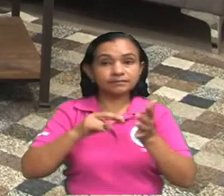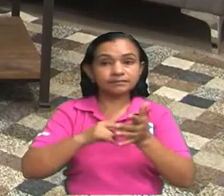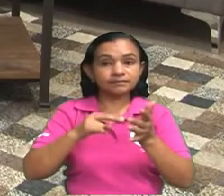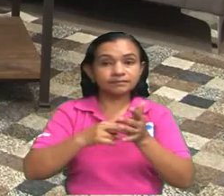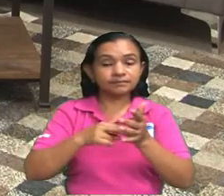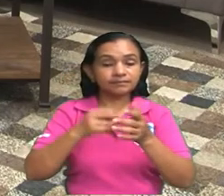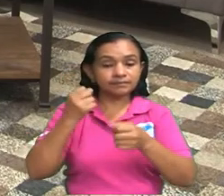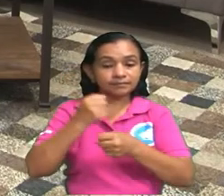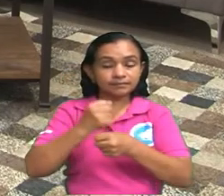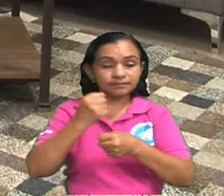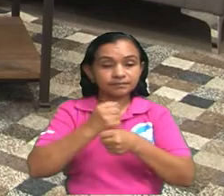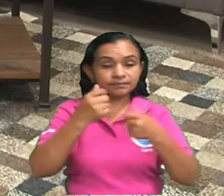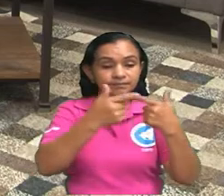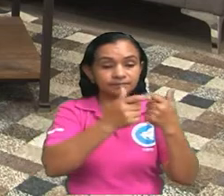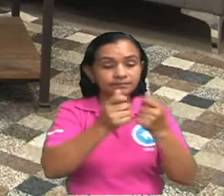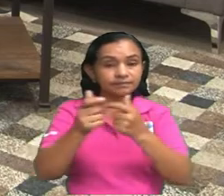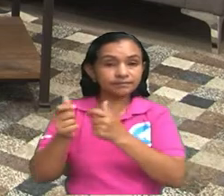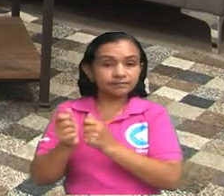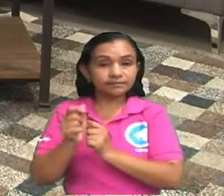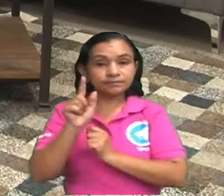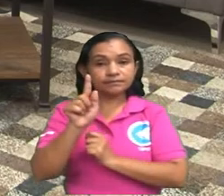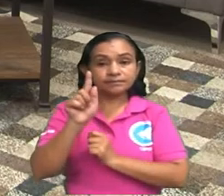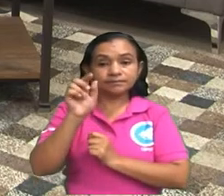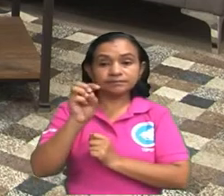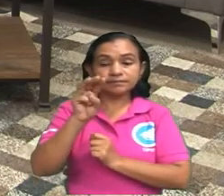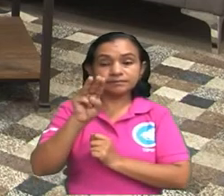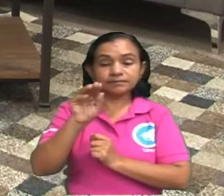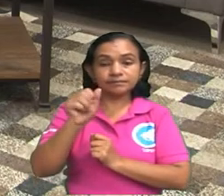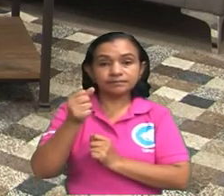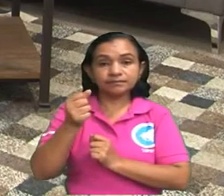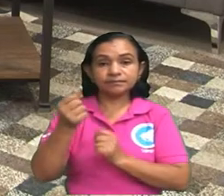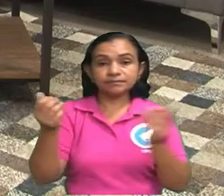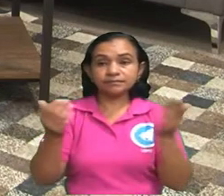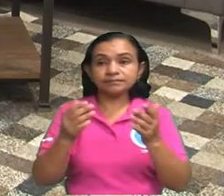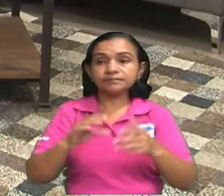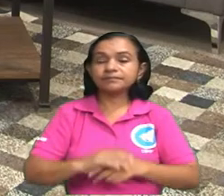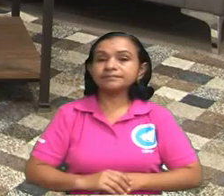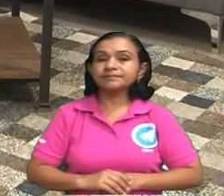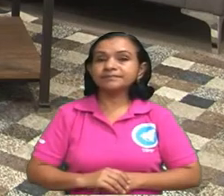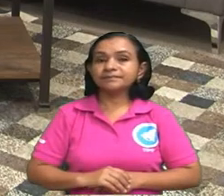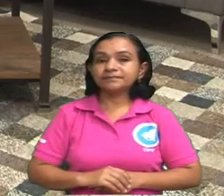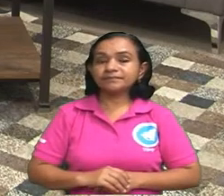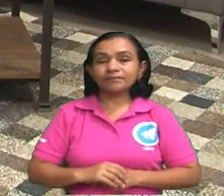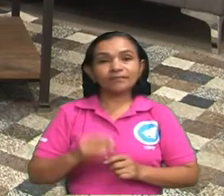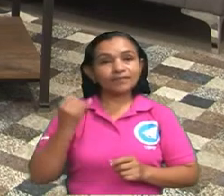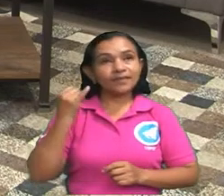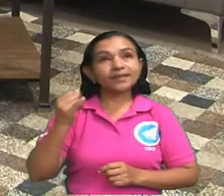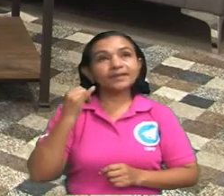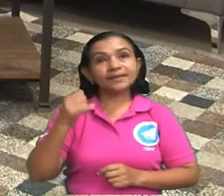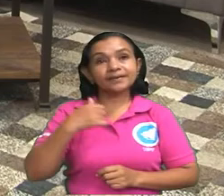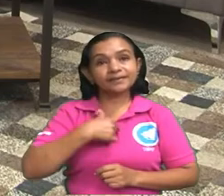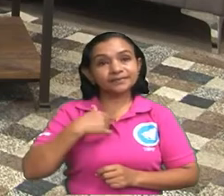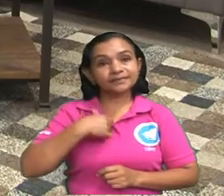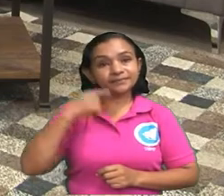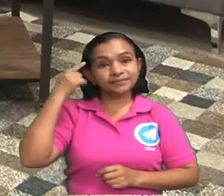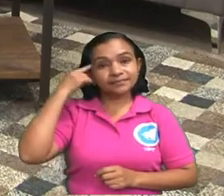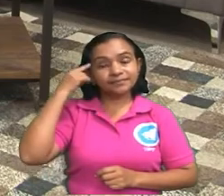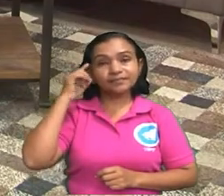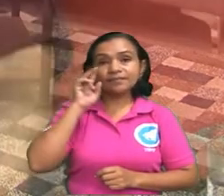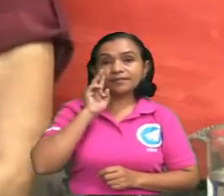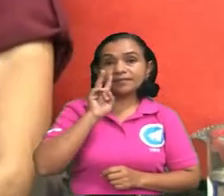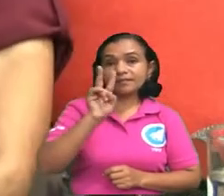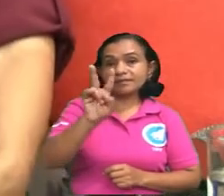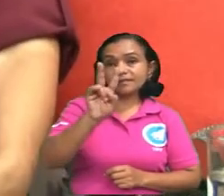la clase obrera trabajadora del comandante Tomás Borges, también otra faceta. Así es. Yo creo que cuando nosotros vemos este